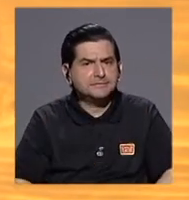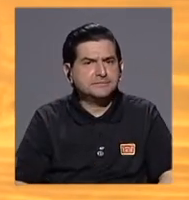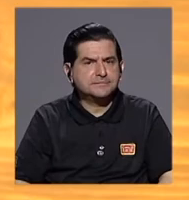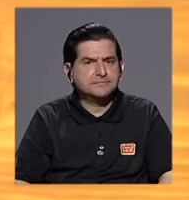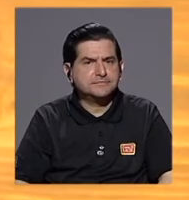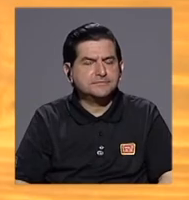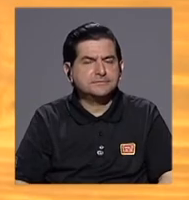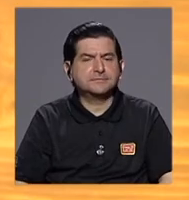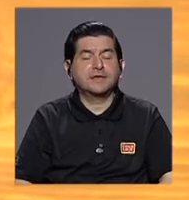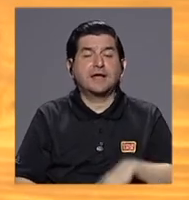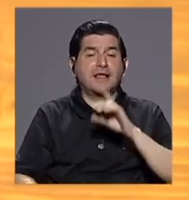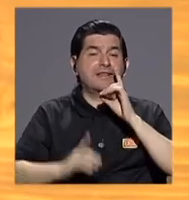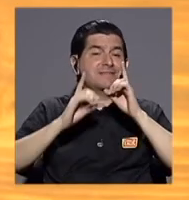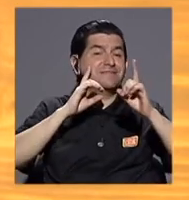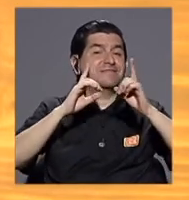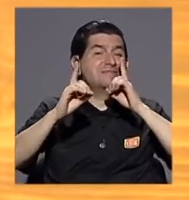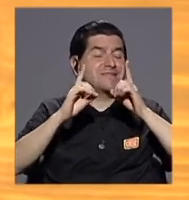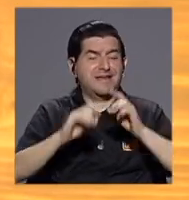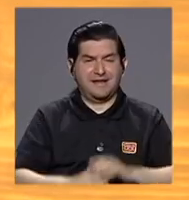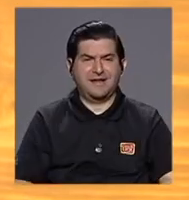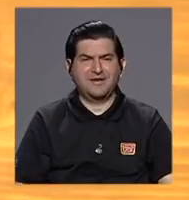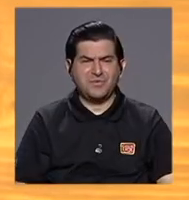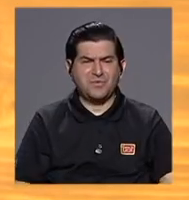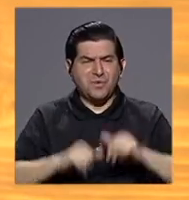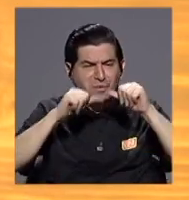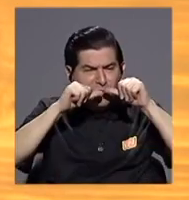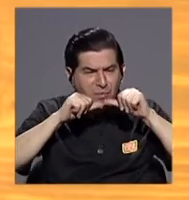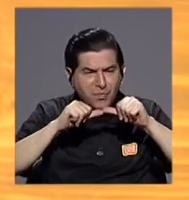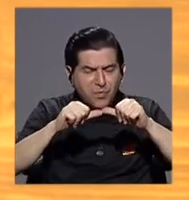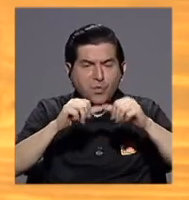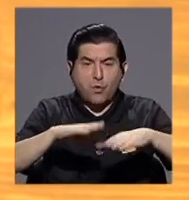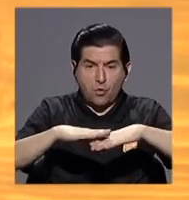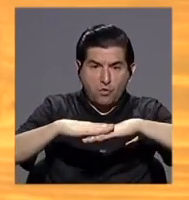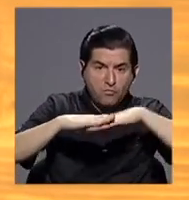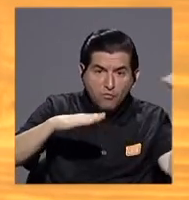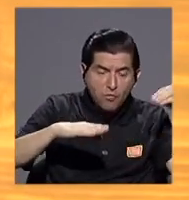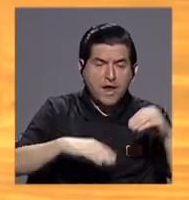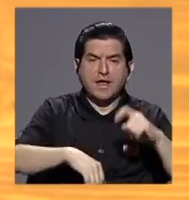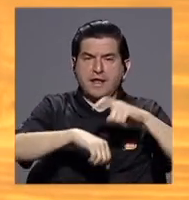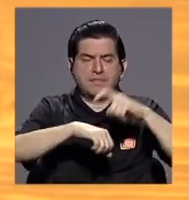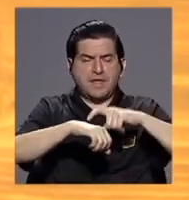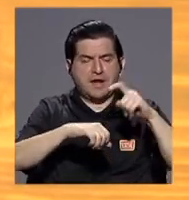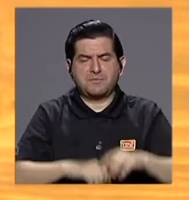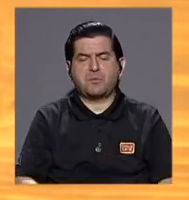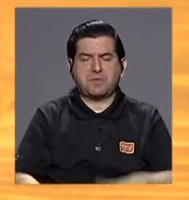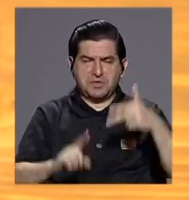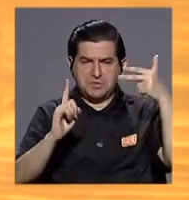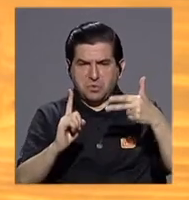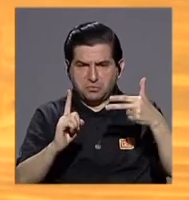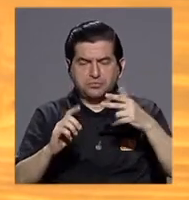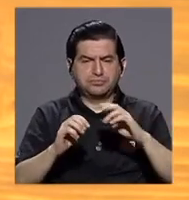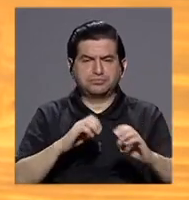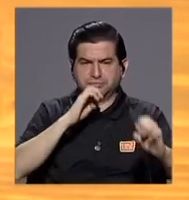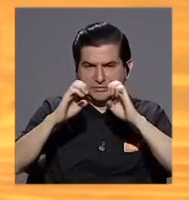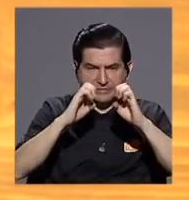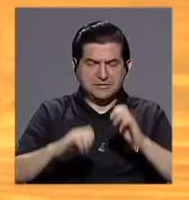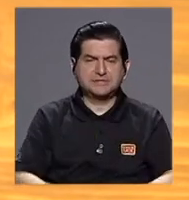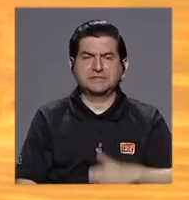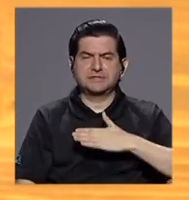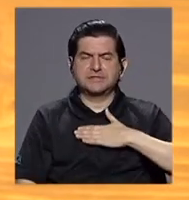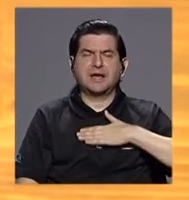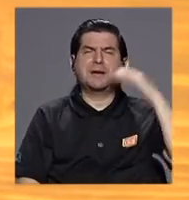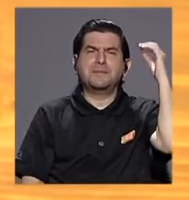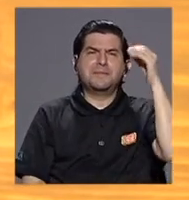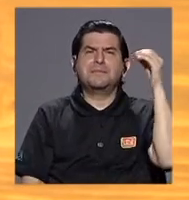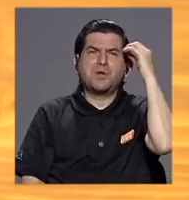sino un diálogo continuado fuera, inclusive de las cámaras, de tal manera que mi punto